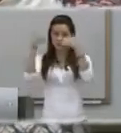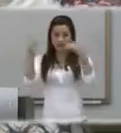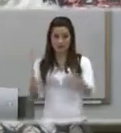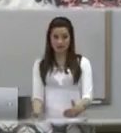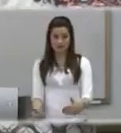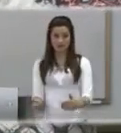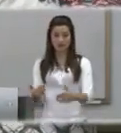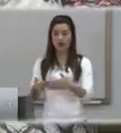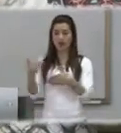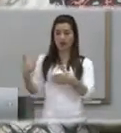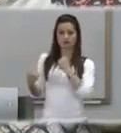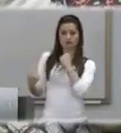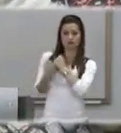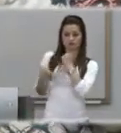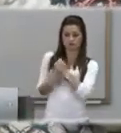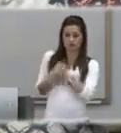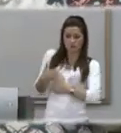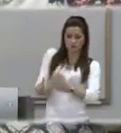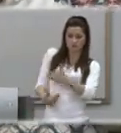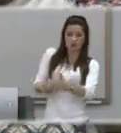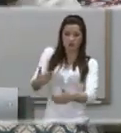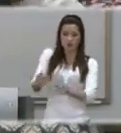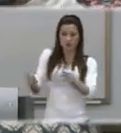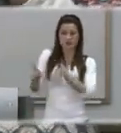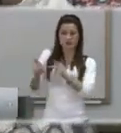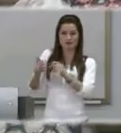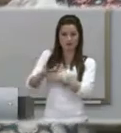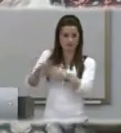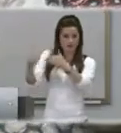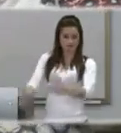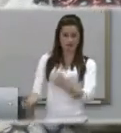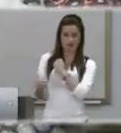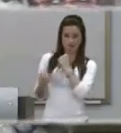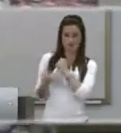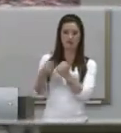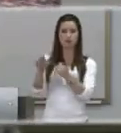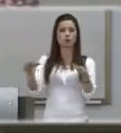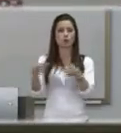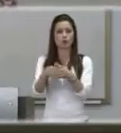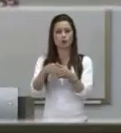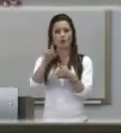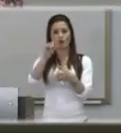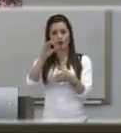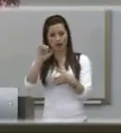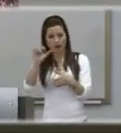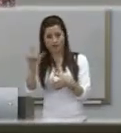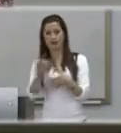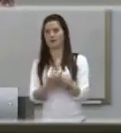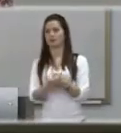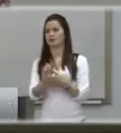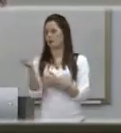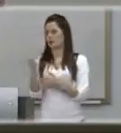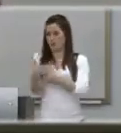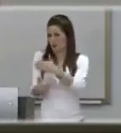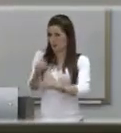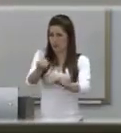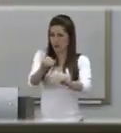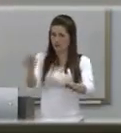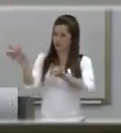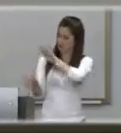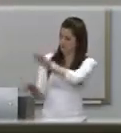que participaron en el curso de este tiempo, tanto en los grupos focales, como en los procesos de